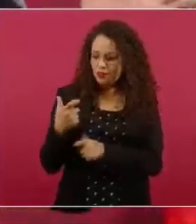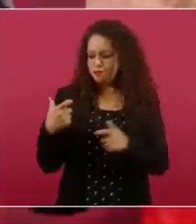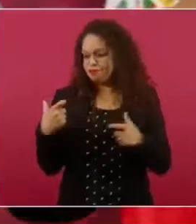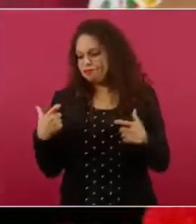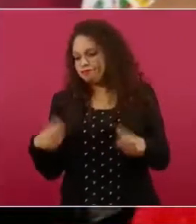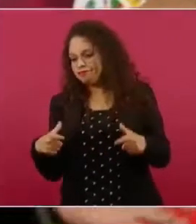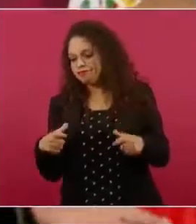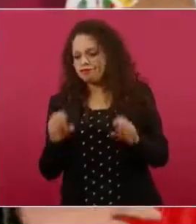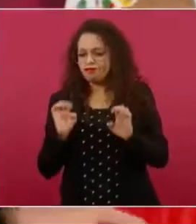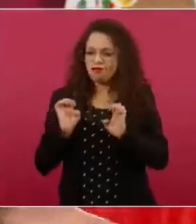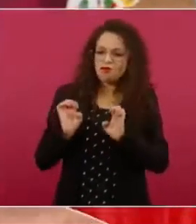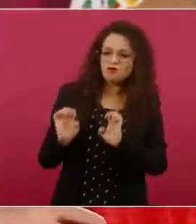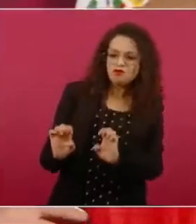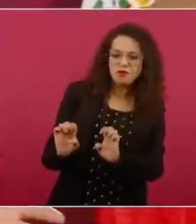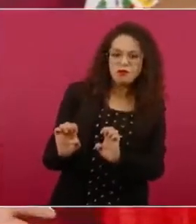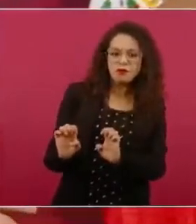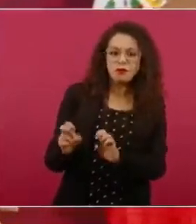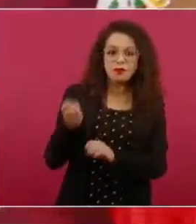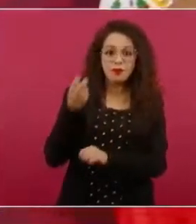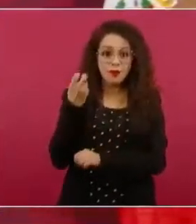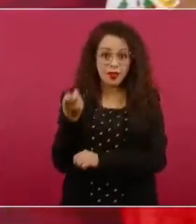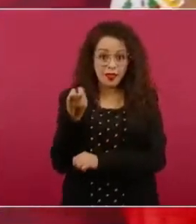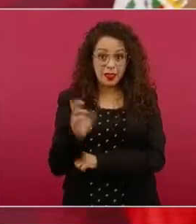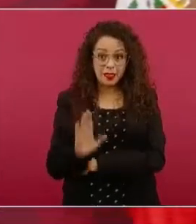dinero es el Dios